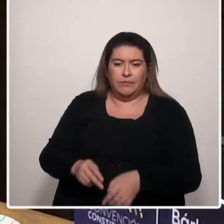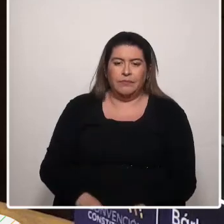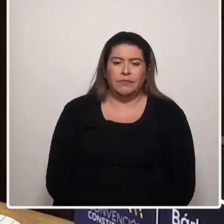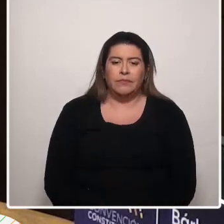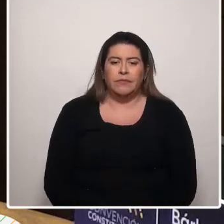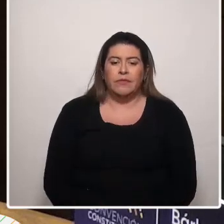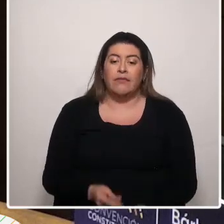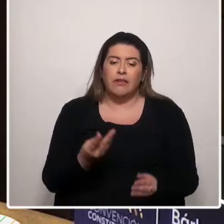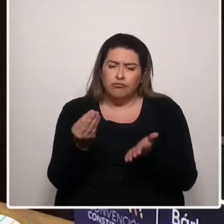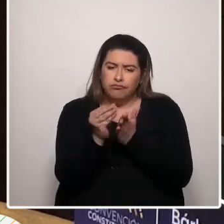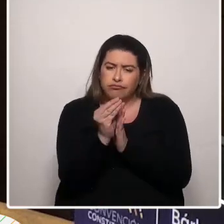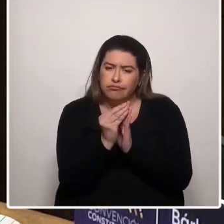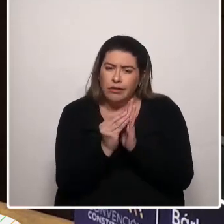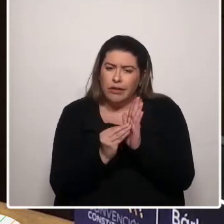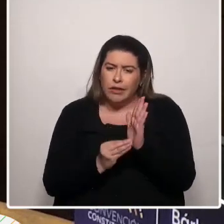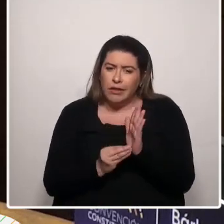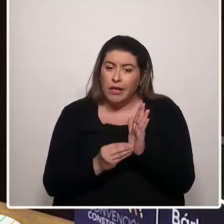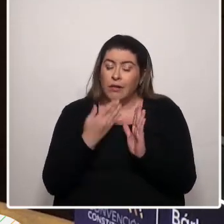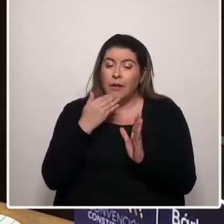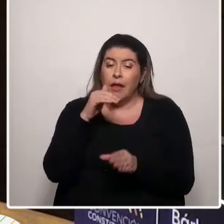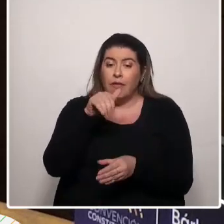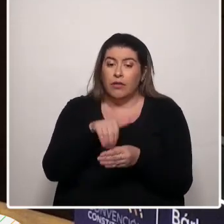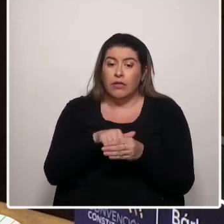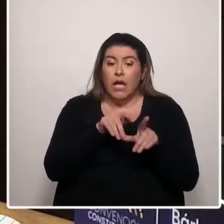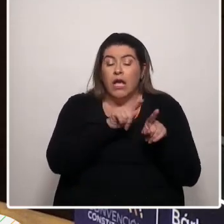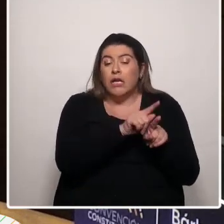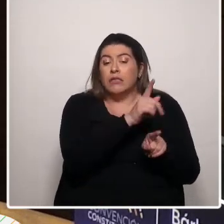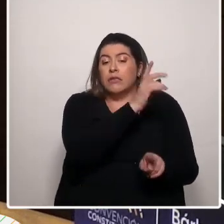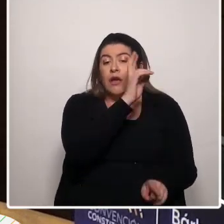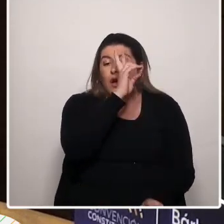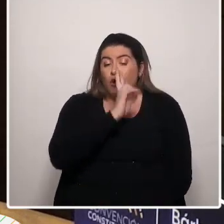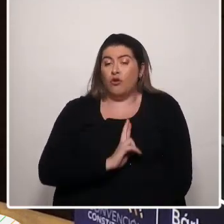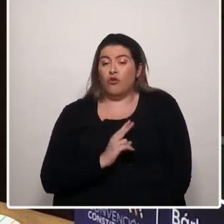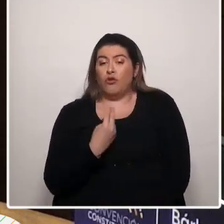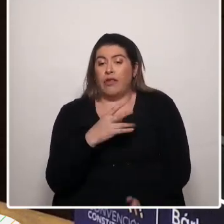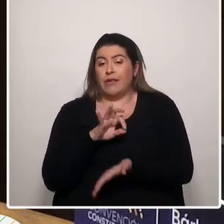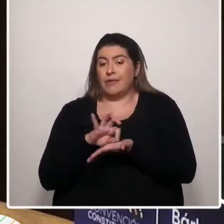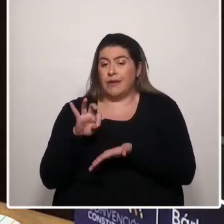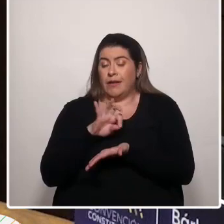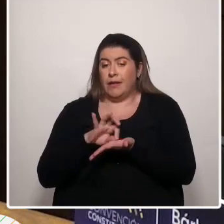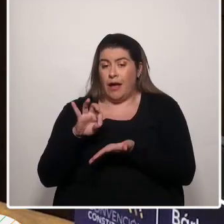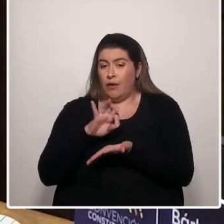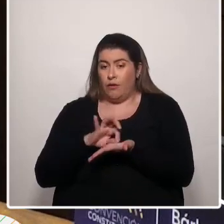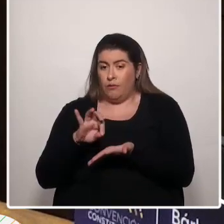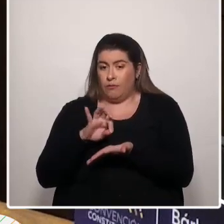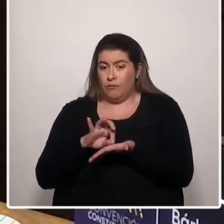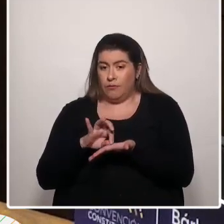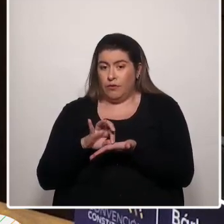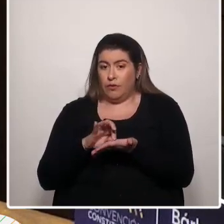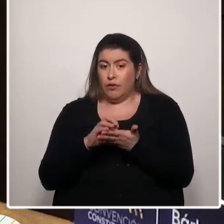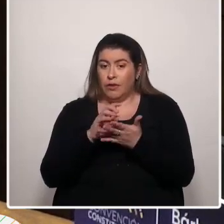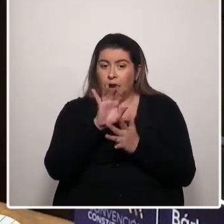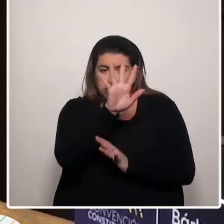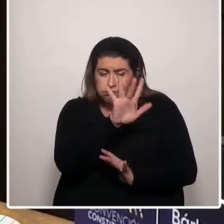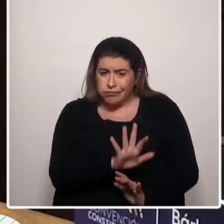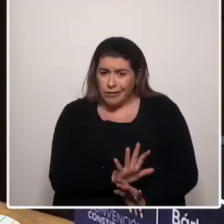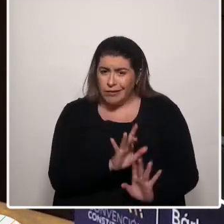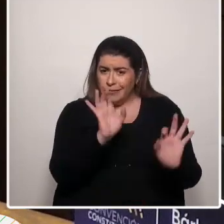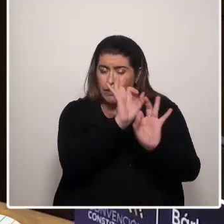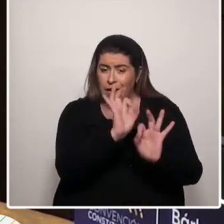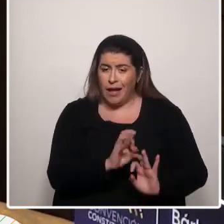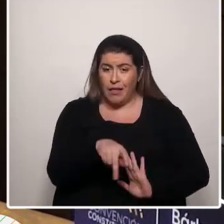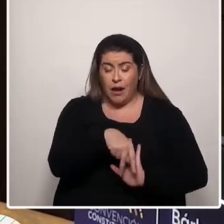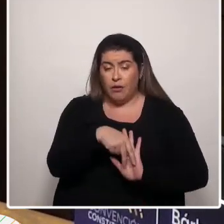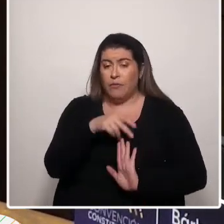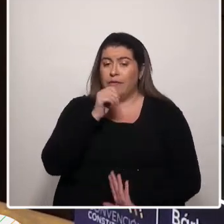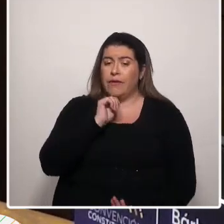las votaciones. Así se limita la función, no es una función para poder interpretar la norma. Muchas gracias.